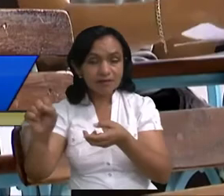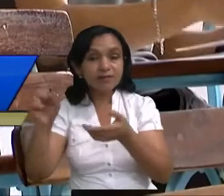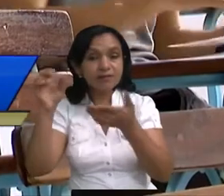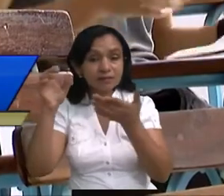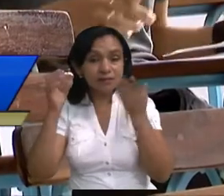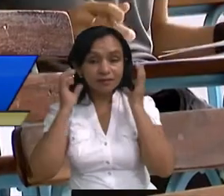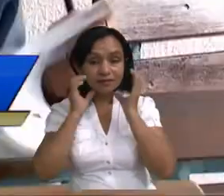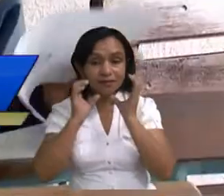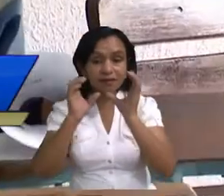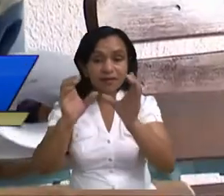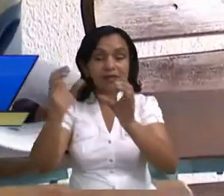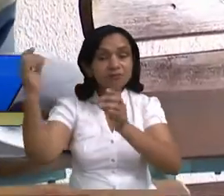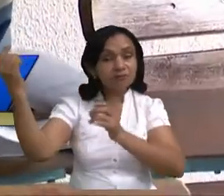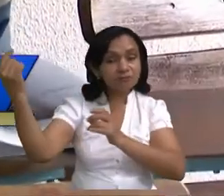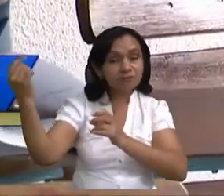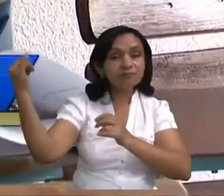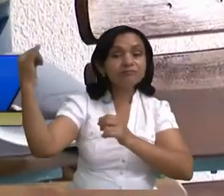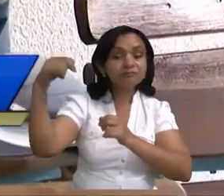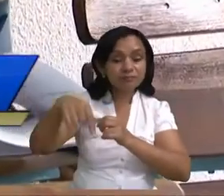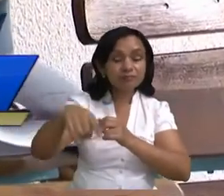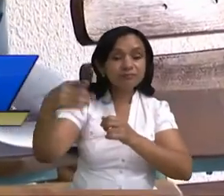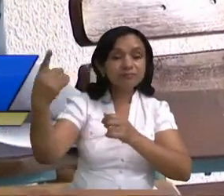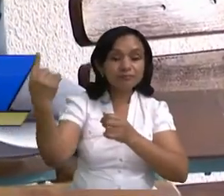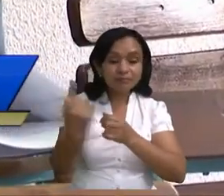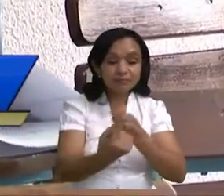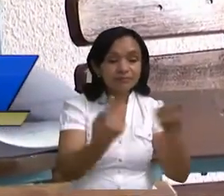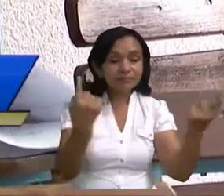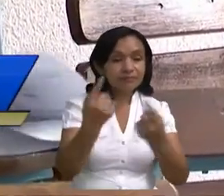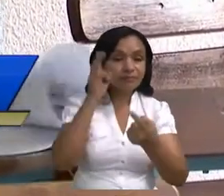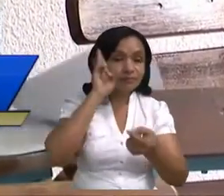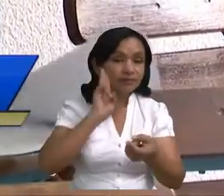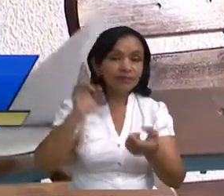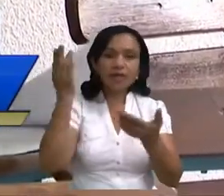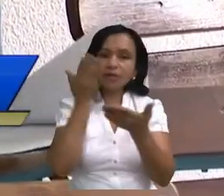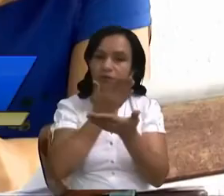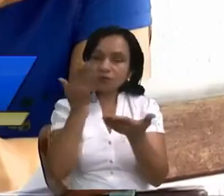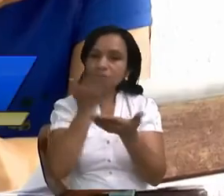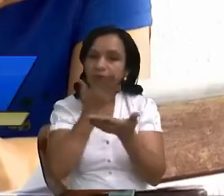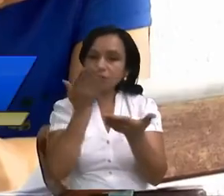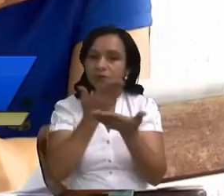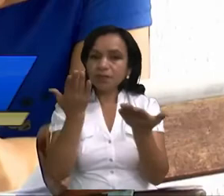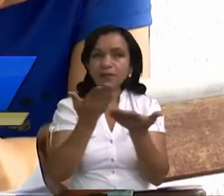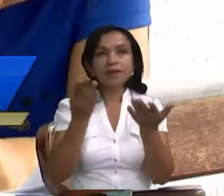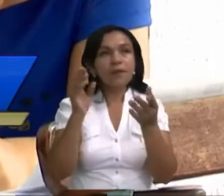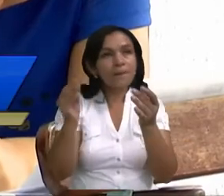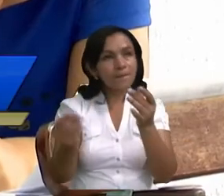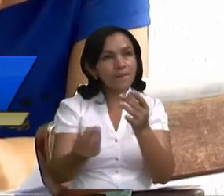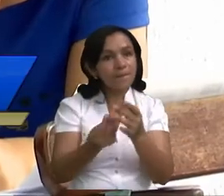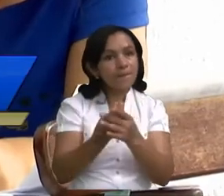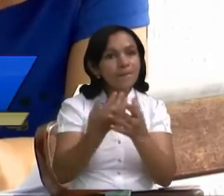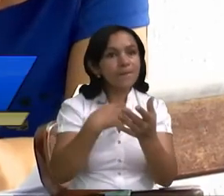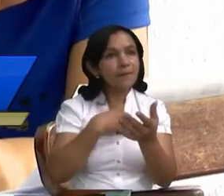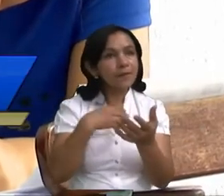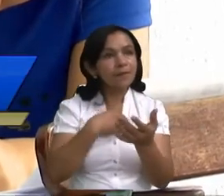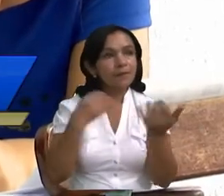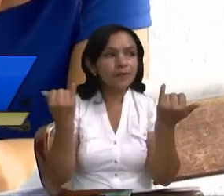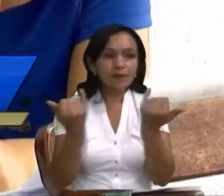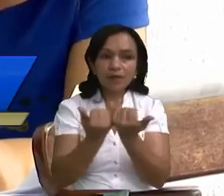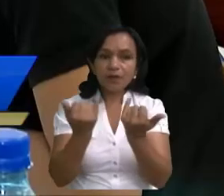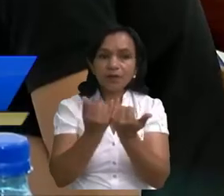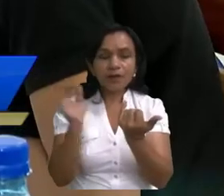Caribe. Entonces eso nos tenemos que preparar para esa inclusión de ellos. Igualmente pues